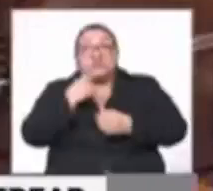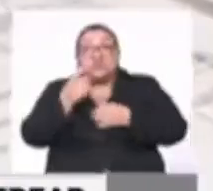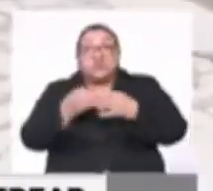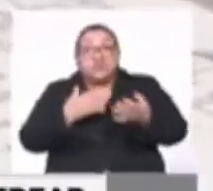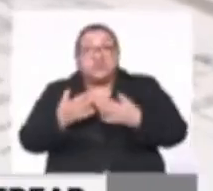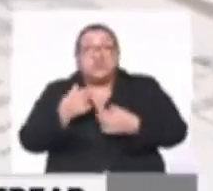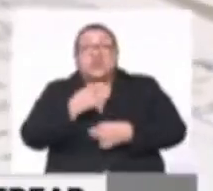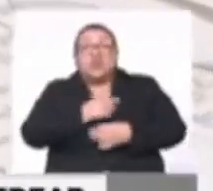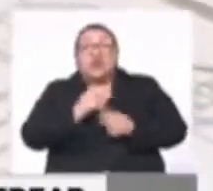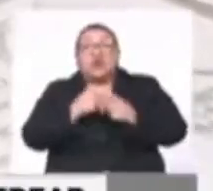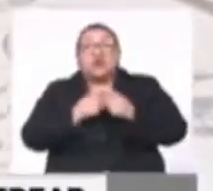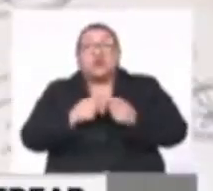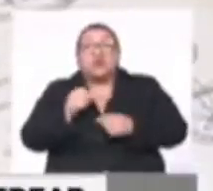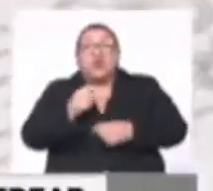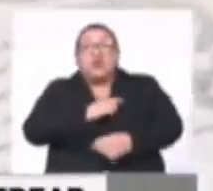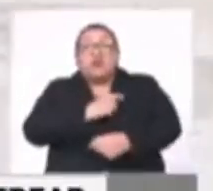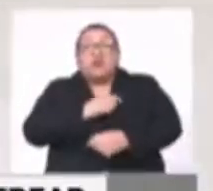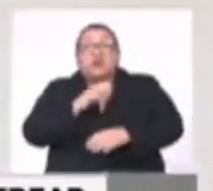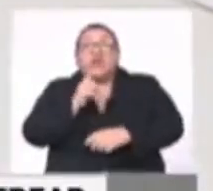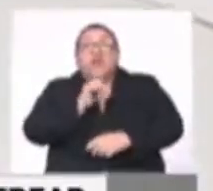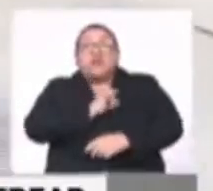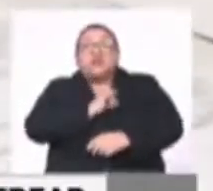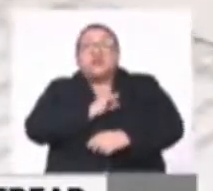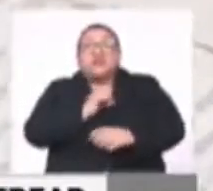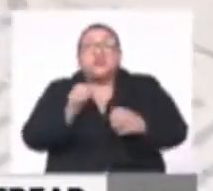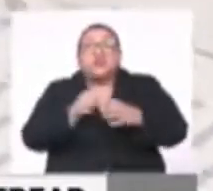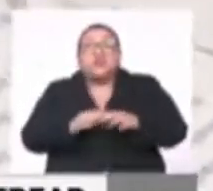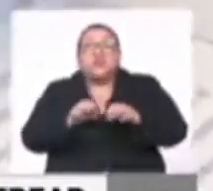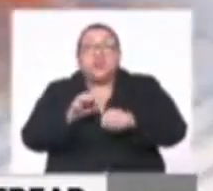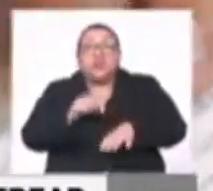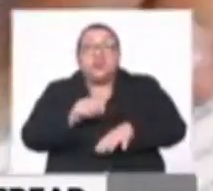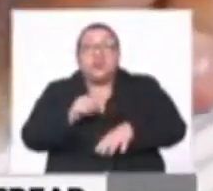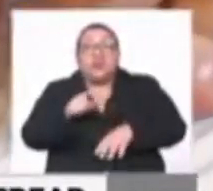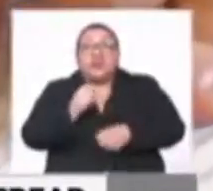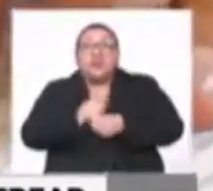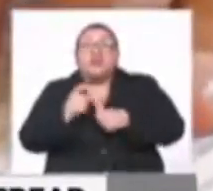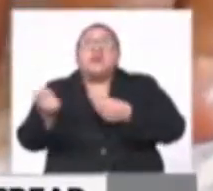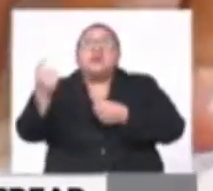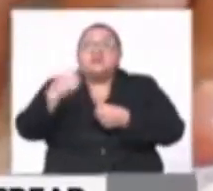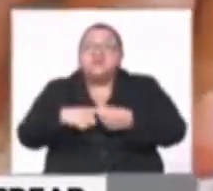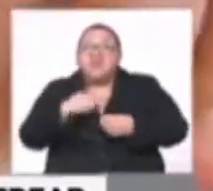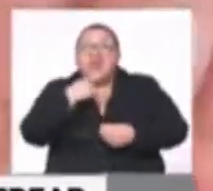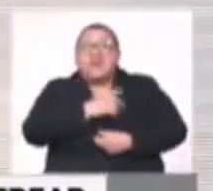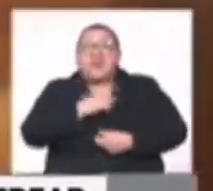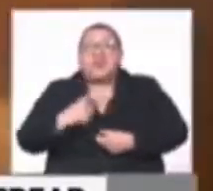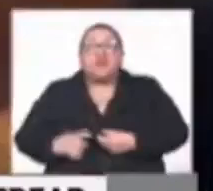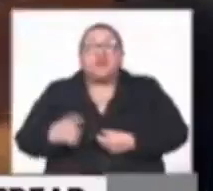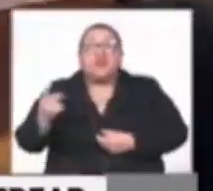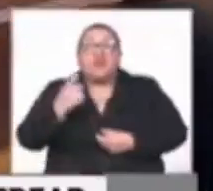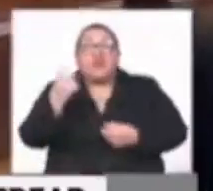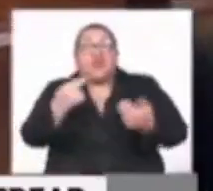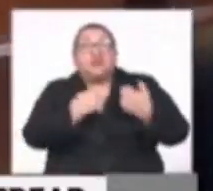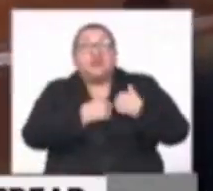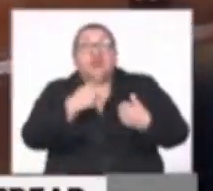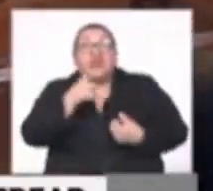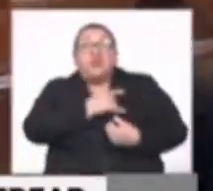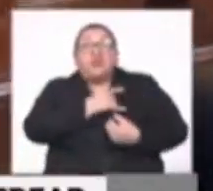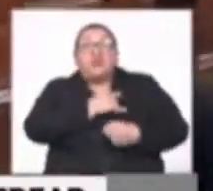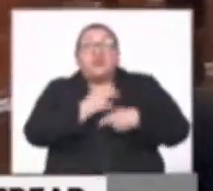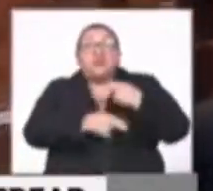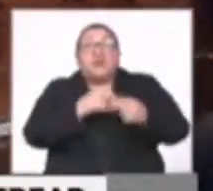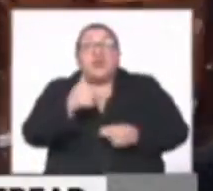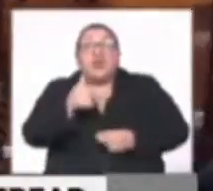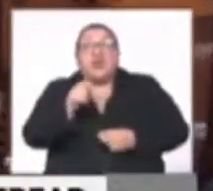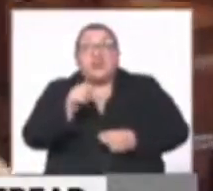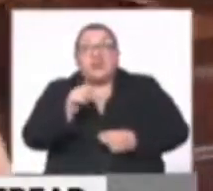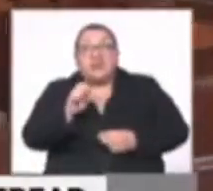crecimiento y fortalecimiento institucional. En el acto protocolar asistió además la directora general encargada de la Universidad Nacional de